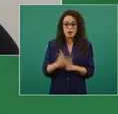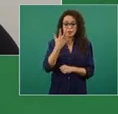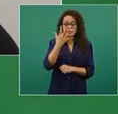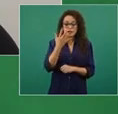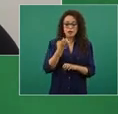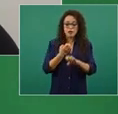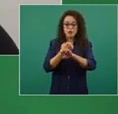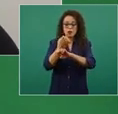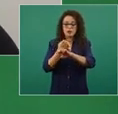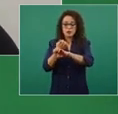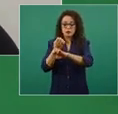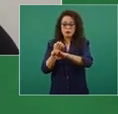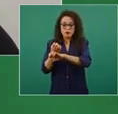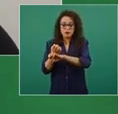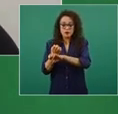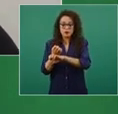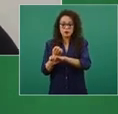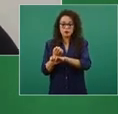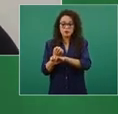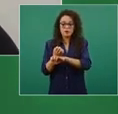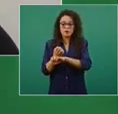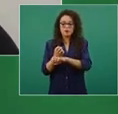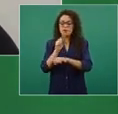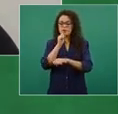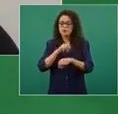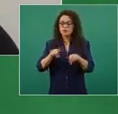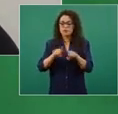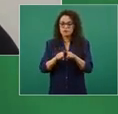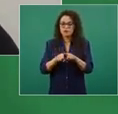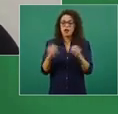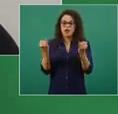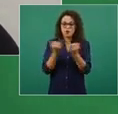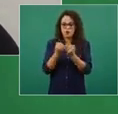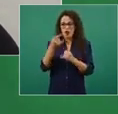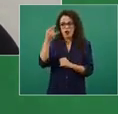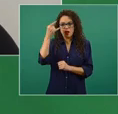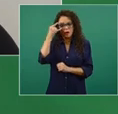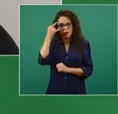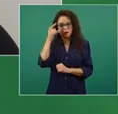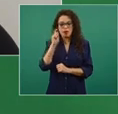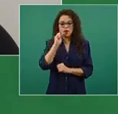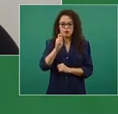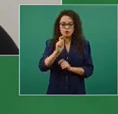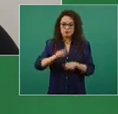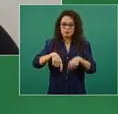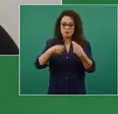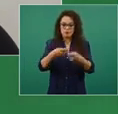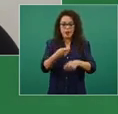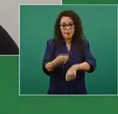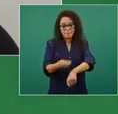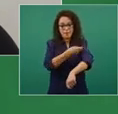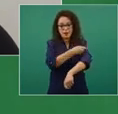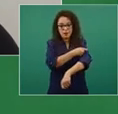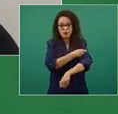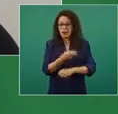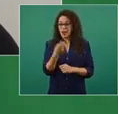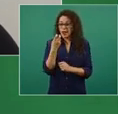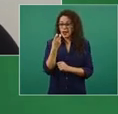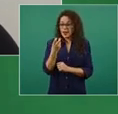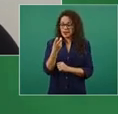entidades federativas, también se integran, así como el estado de Campeche, a la vacunación, pues estos números van a